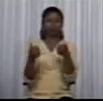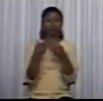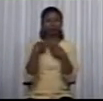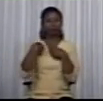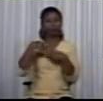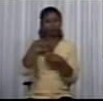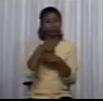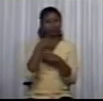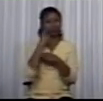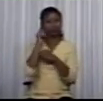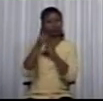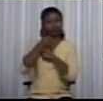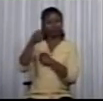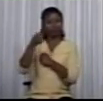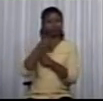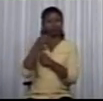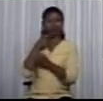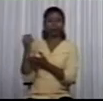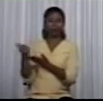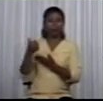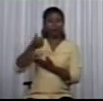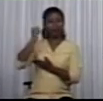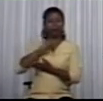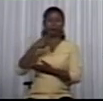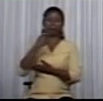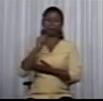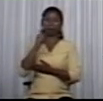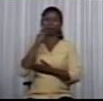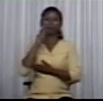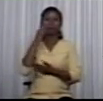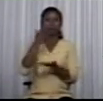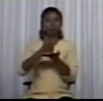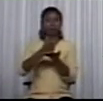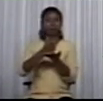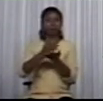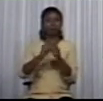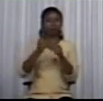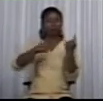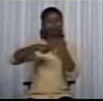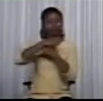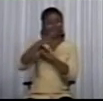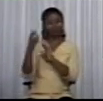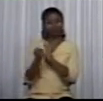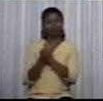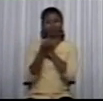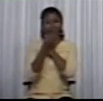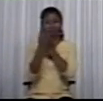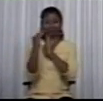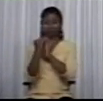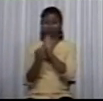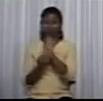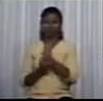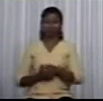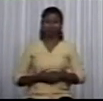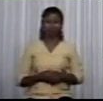ofrecido entonces esta entrevista que nos concedió ayer Papá Roncón. Vamos a la pausa, volvemos enseguida con otras